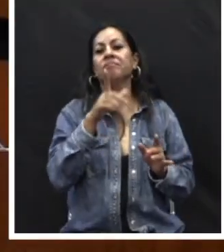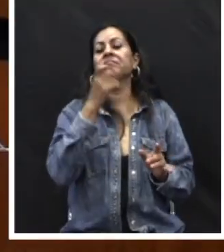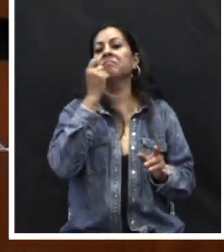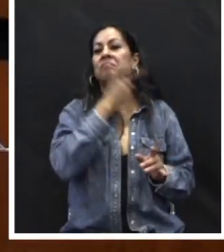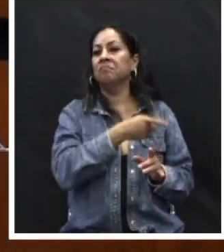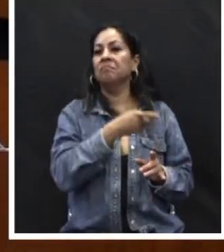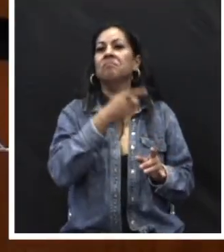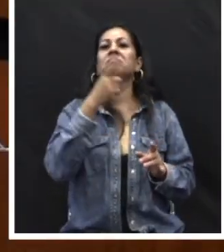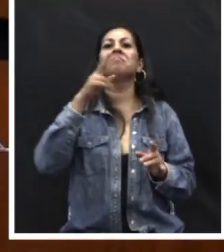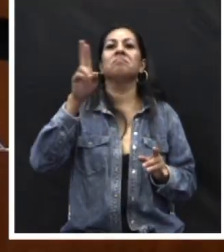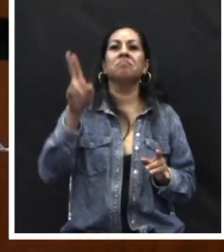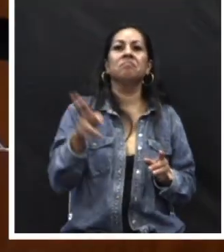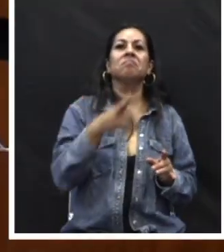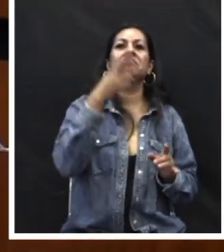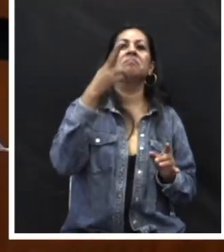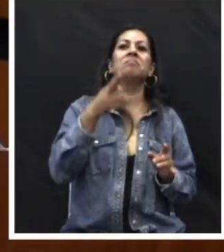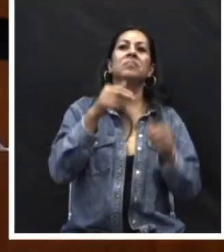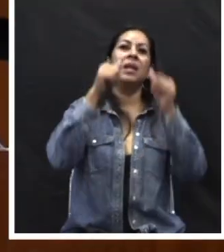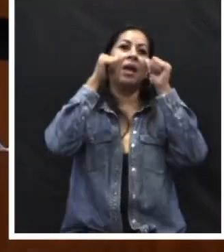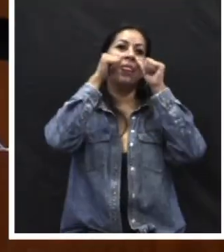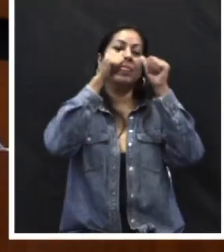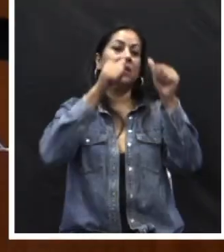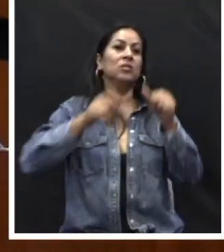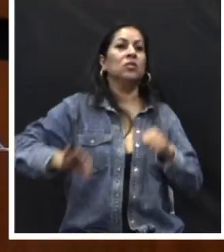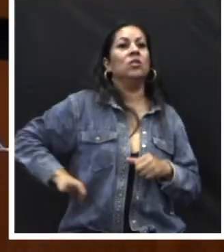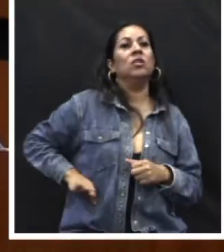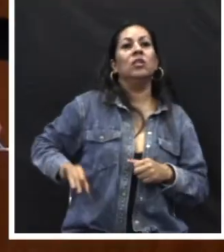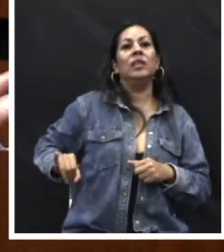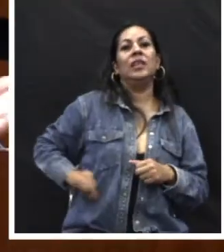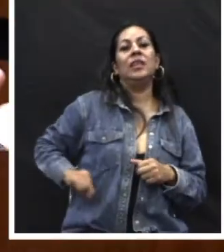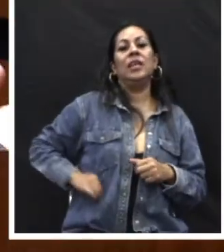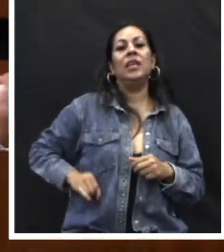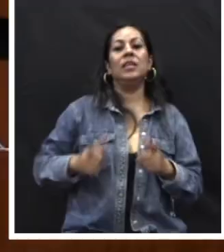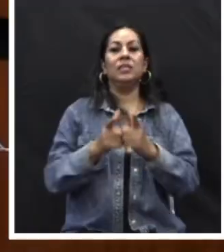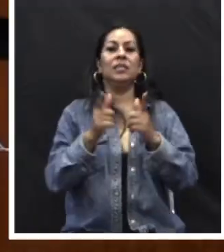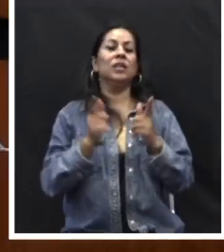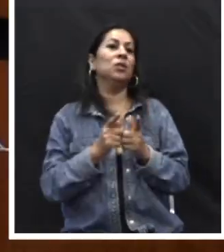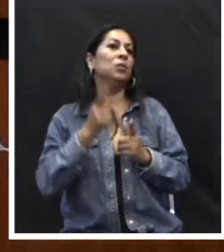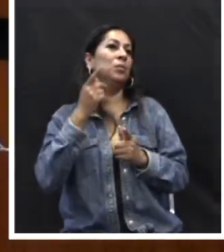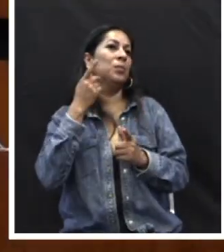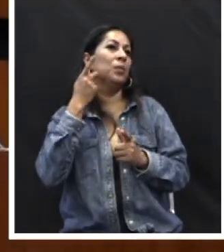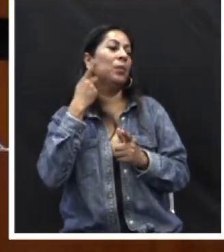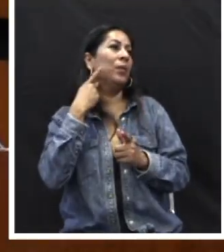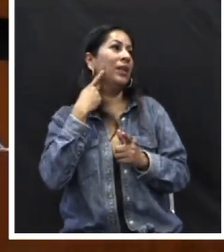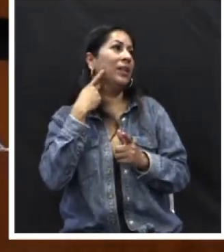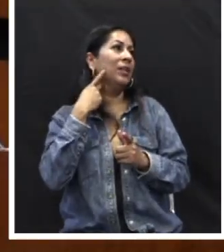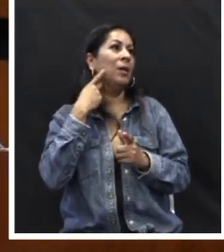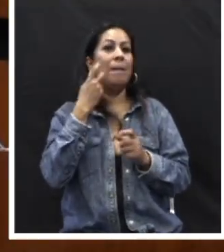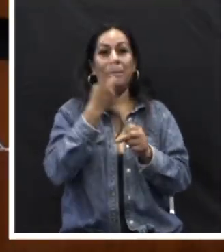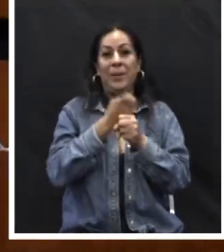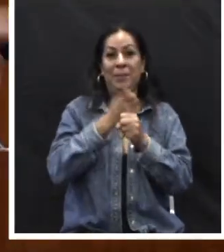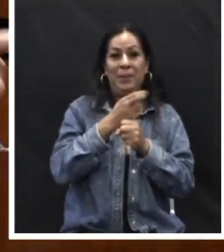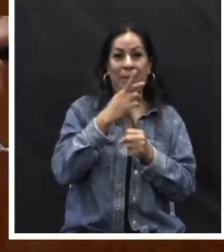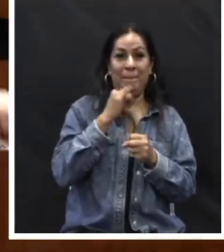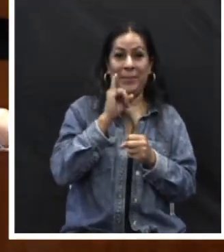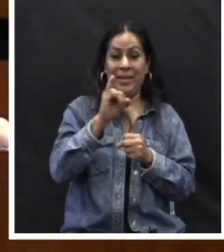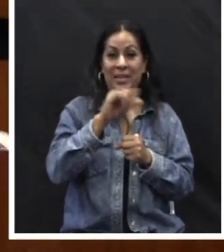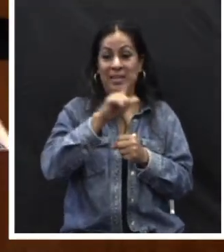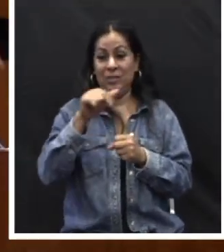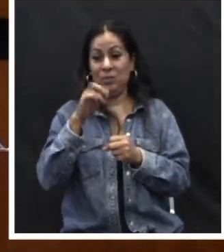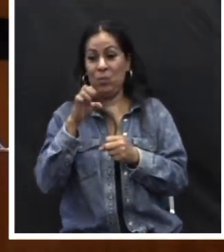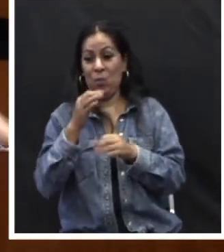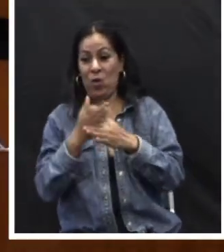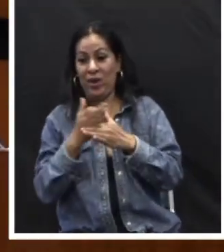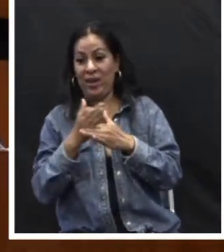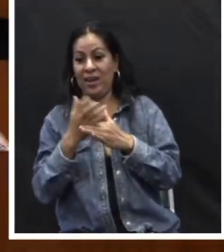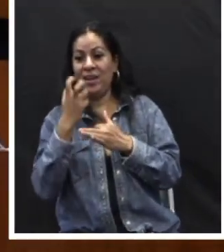la universidad al servicio de intereses partidistas, primero del PRI y hoy de Morena. Y ese